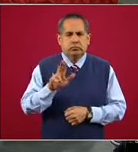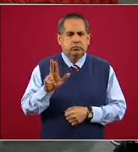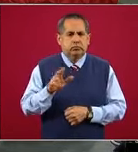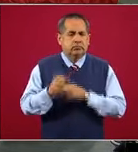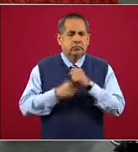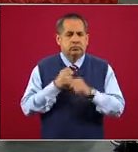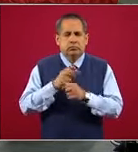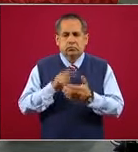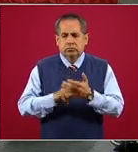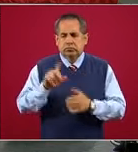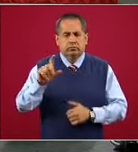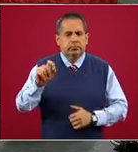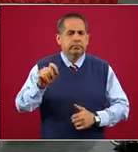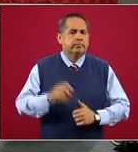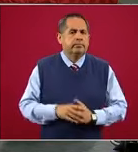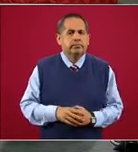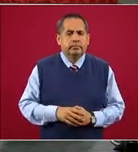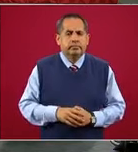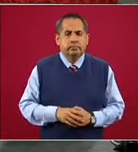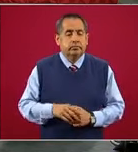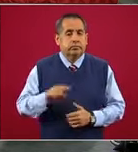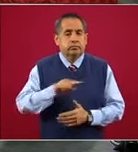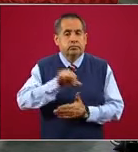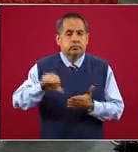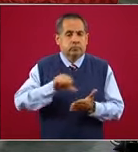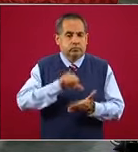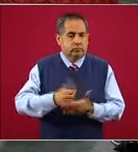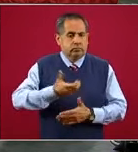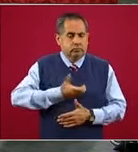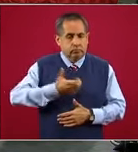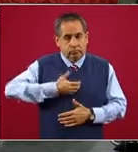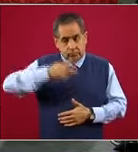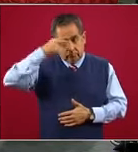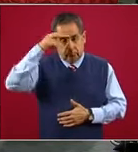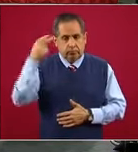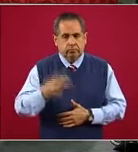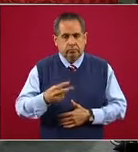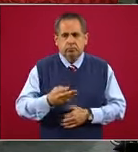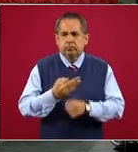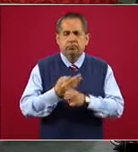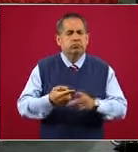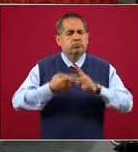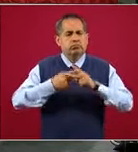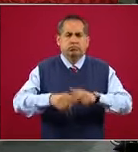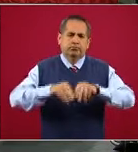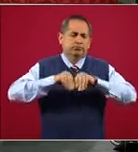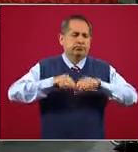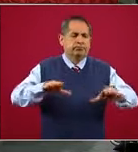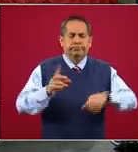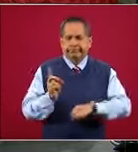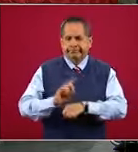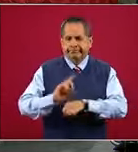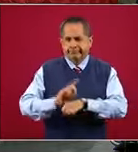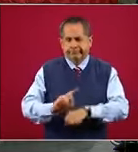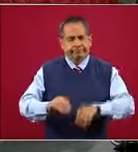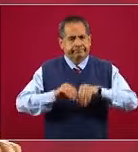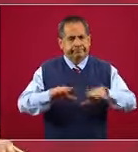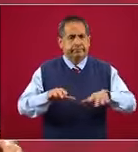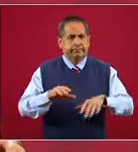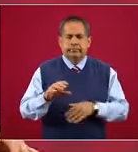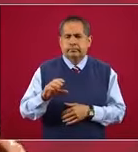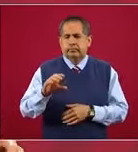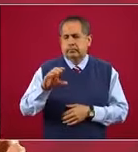2020. Estamos en el Palacio Nacional de México, en la Ciudad de México. Vamos a iniciar la conferencia de prensa diaria